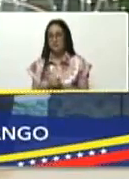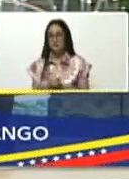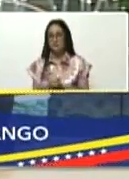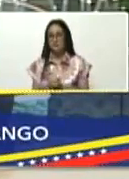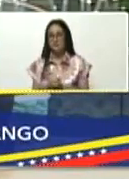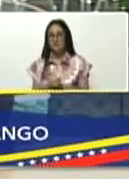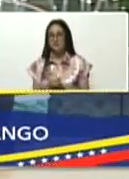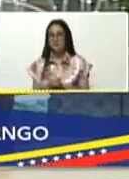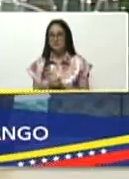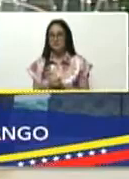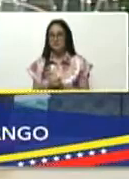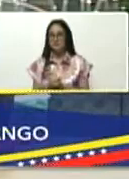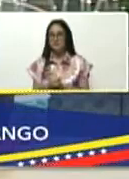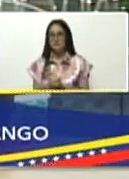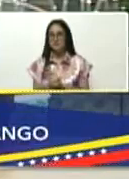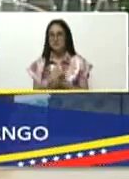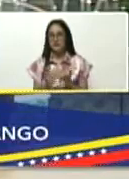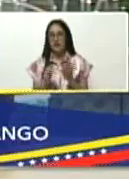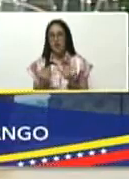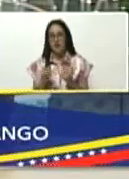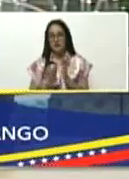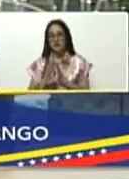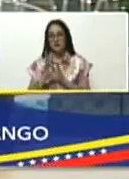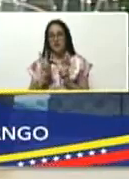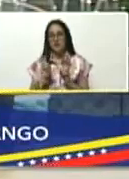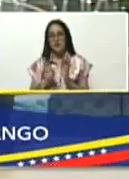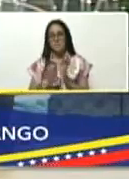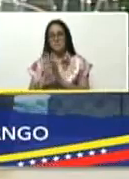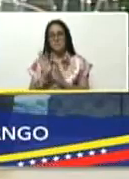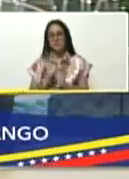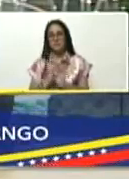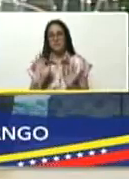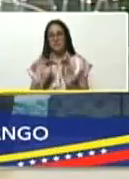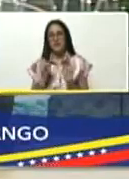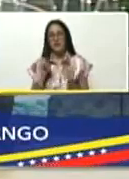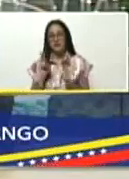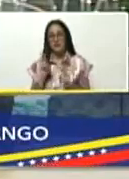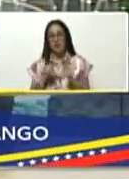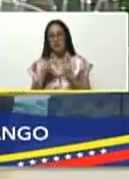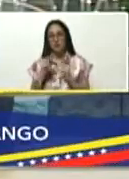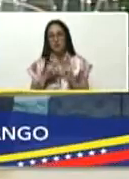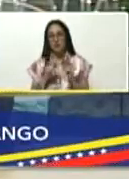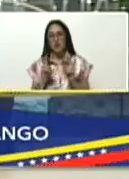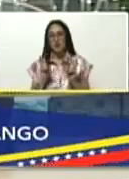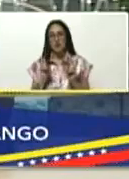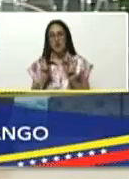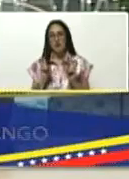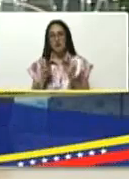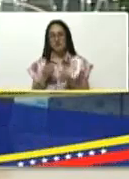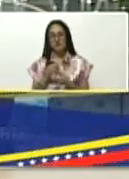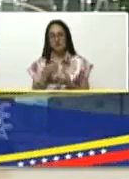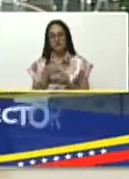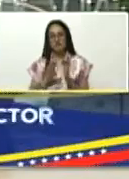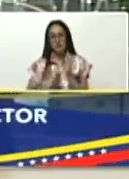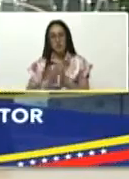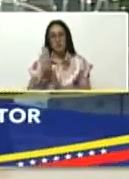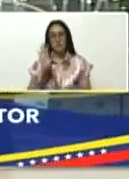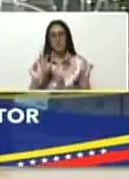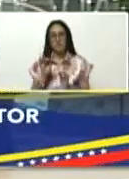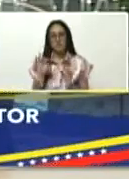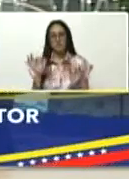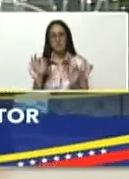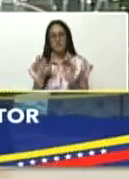florezca, para que avancemos hacia la nueva prosperidad. Tenemos que construir la nueva prosperidad de todos los venezolanos y